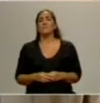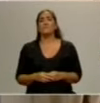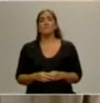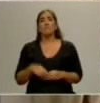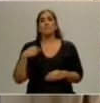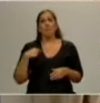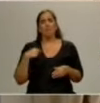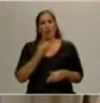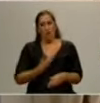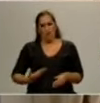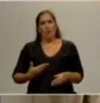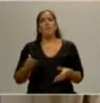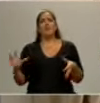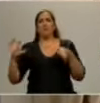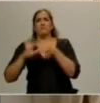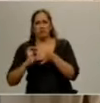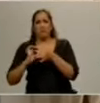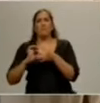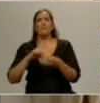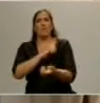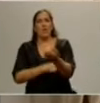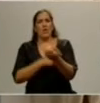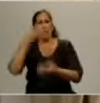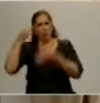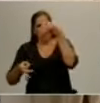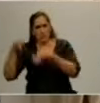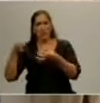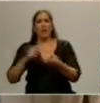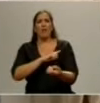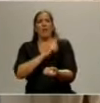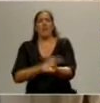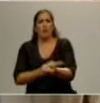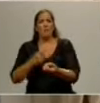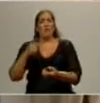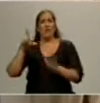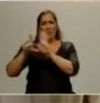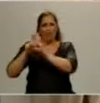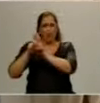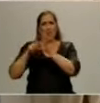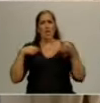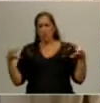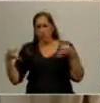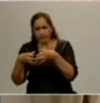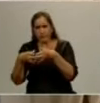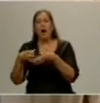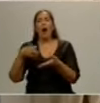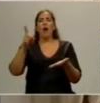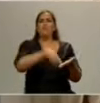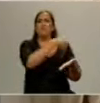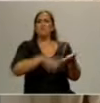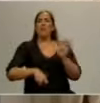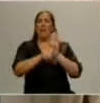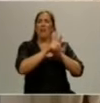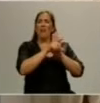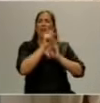Judicial, con el Poder Legislativo y con el Poder Ejecutivo, pudieron derogarse las leyes de obediencia